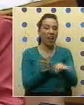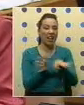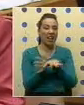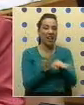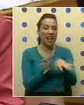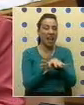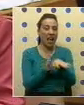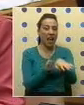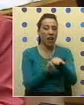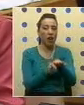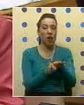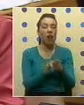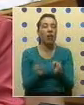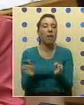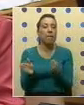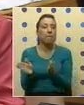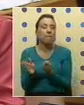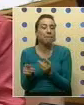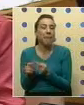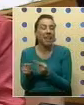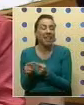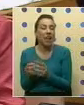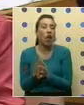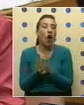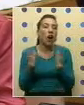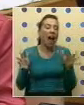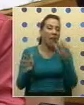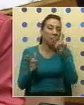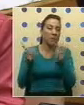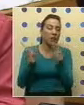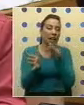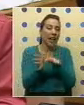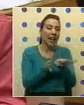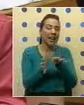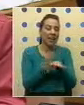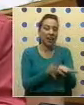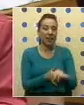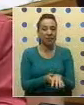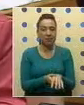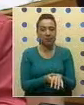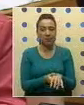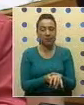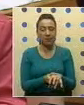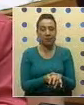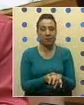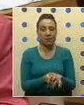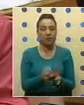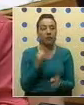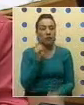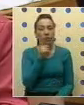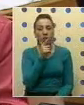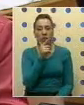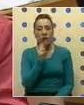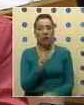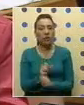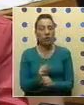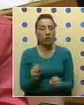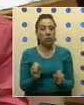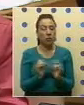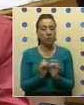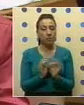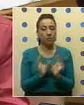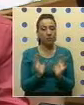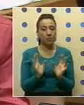especialmente de los medianos y grandes regantes de nuestro país. Nos quedó esa inquietud, no fue posible establecer dentro de